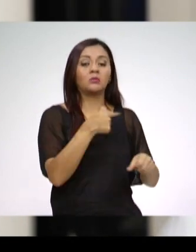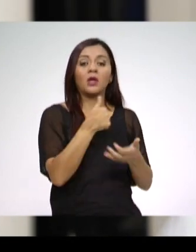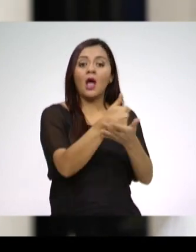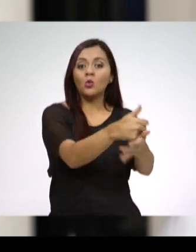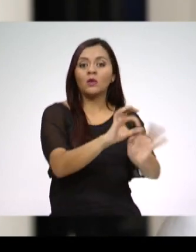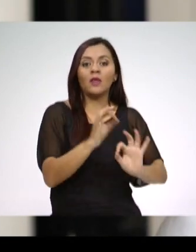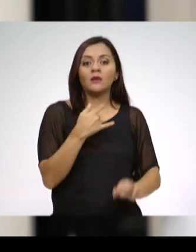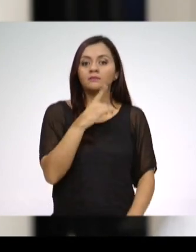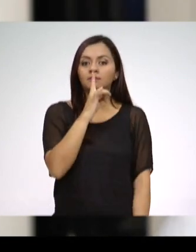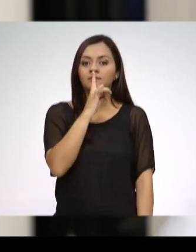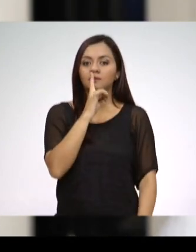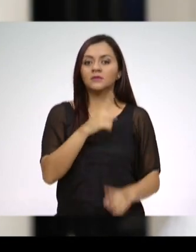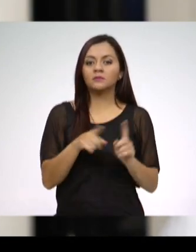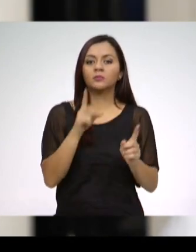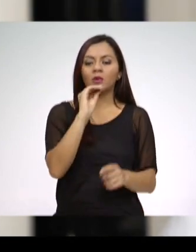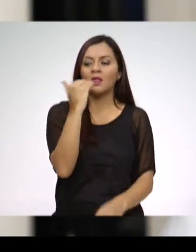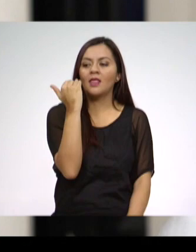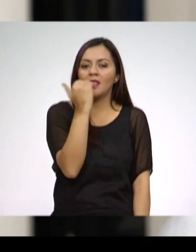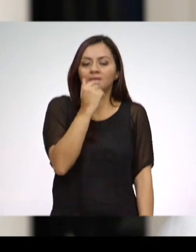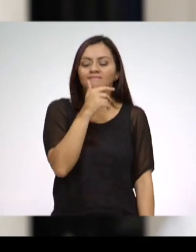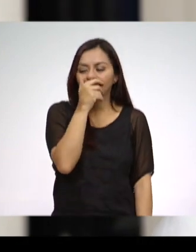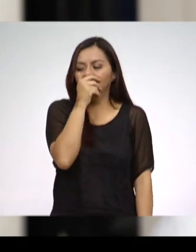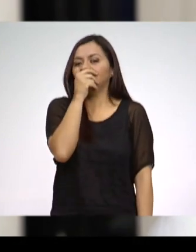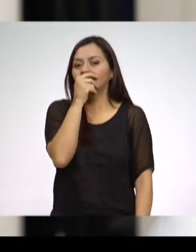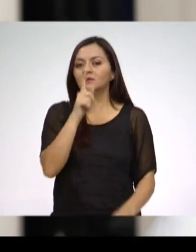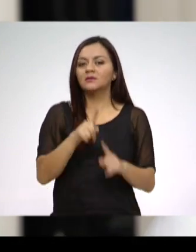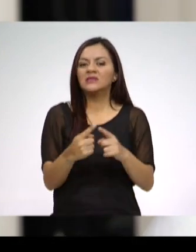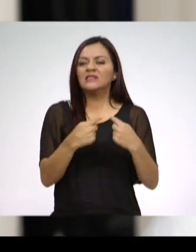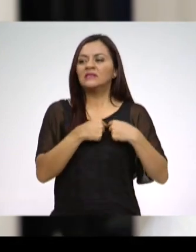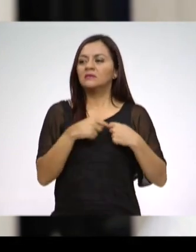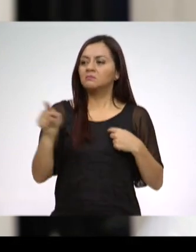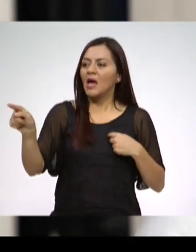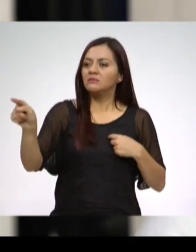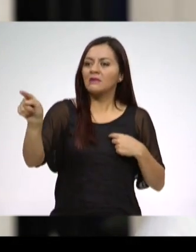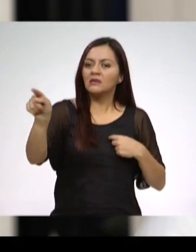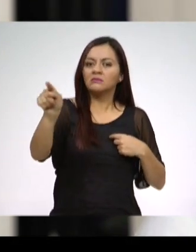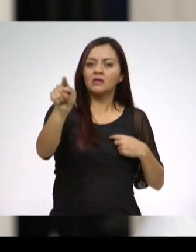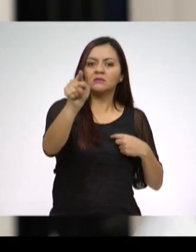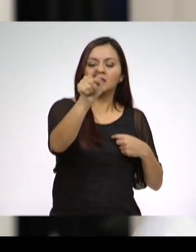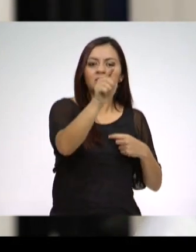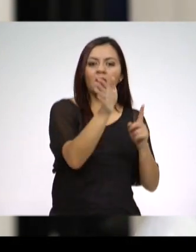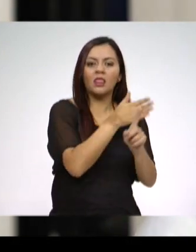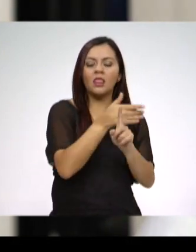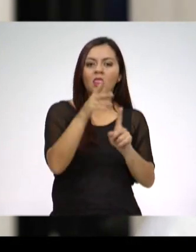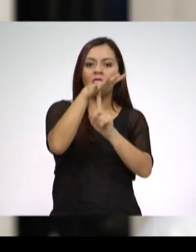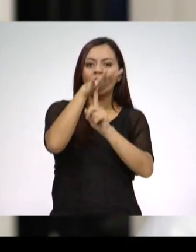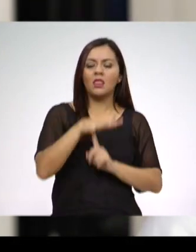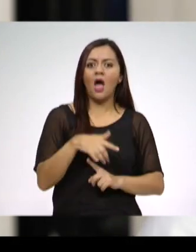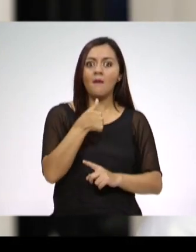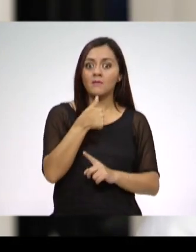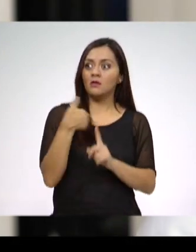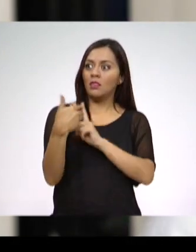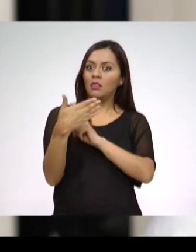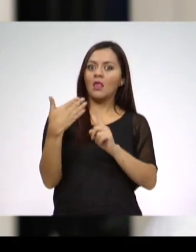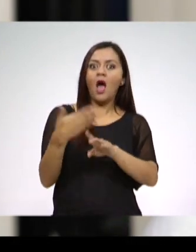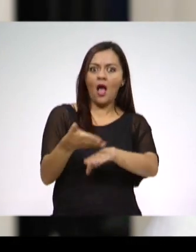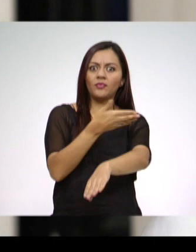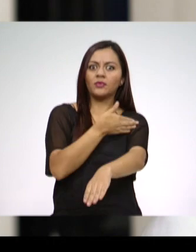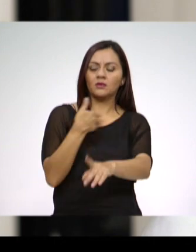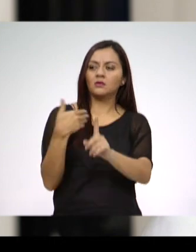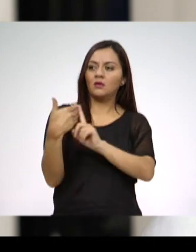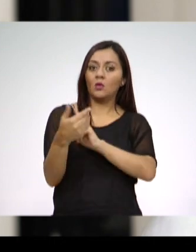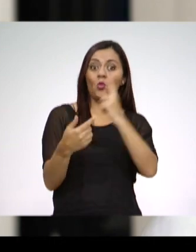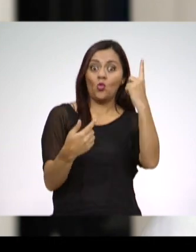porque obviamente una risa más sí te llega, ¿no? O sea, yo que he estado en esa posición de que se ríen de mí, si se ríen